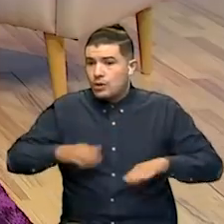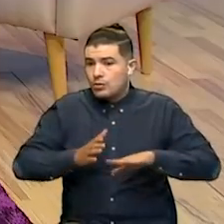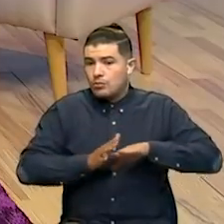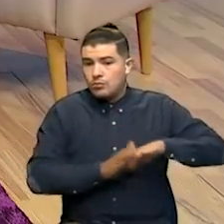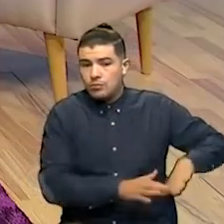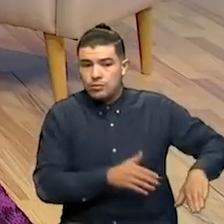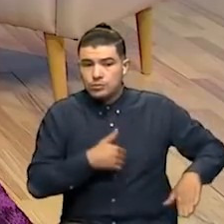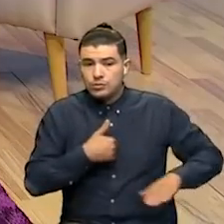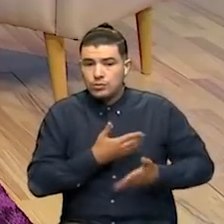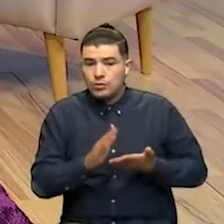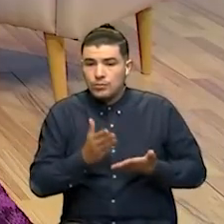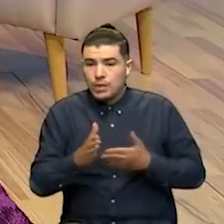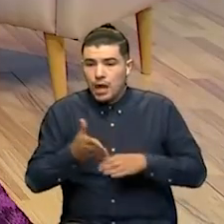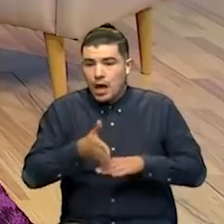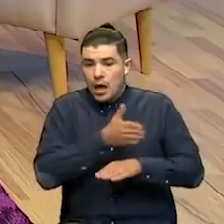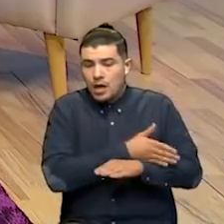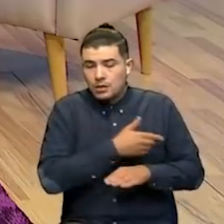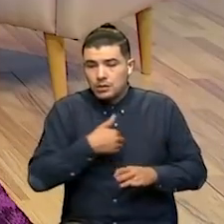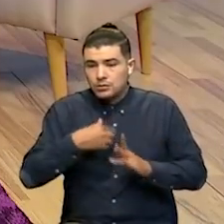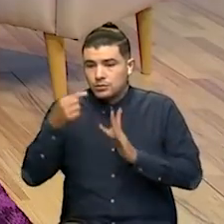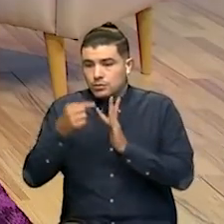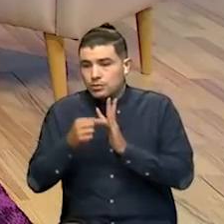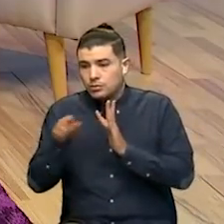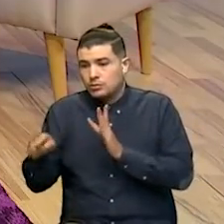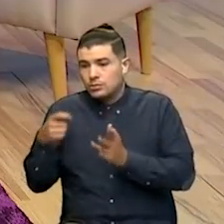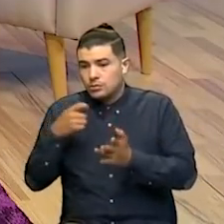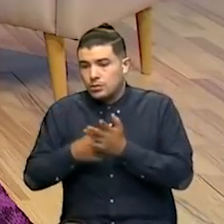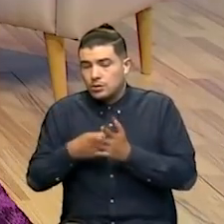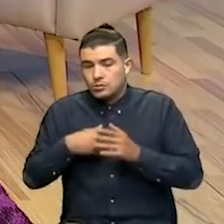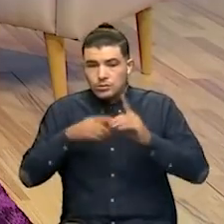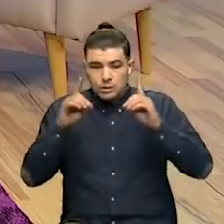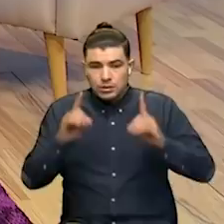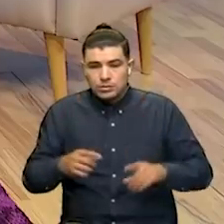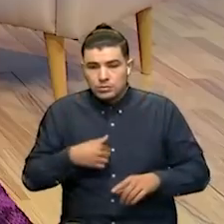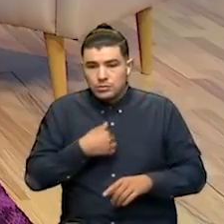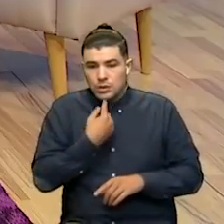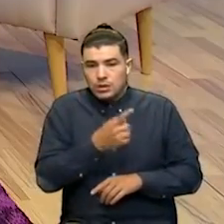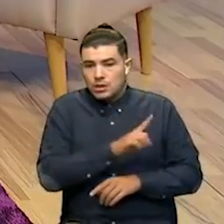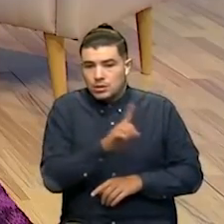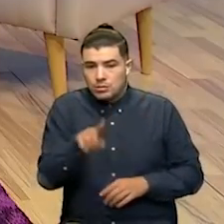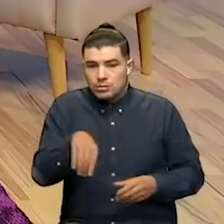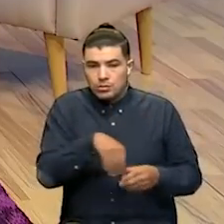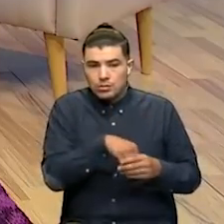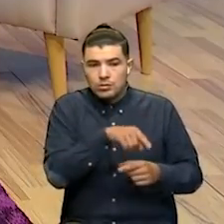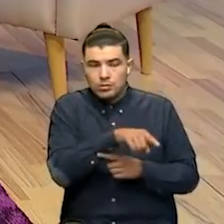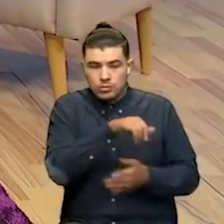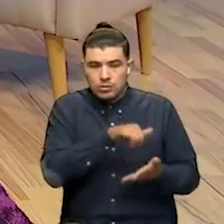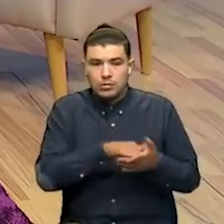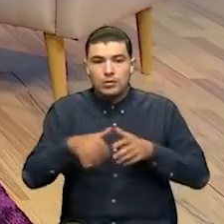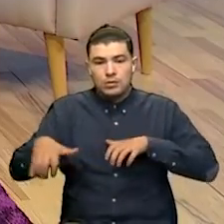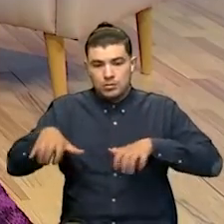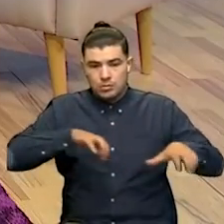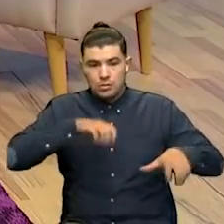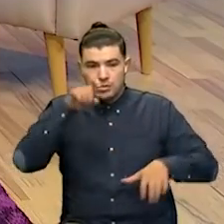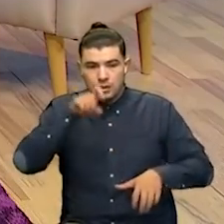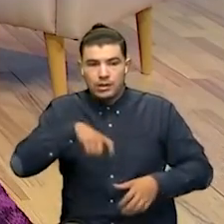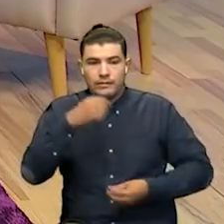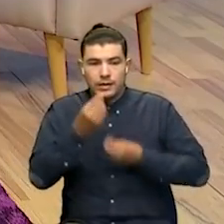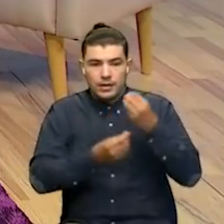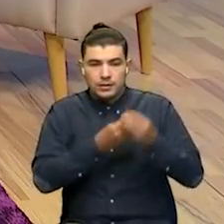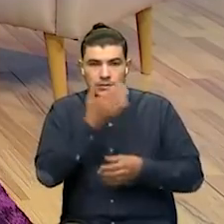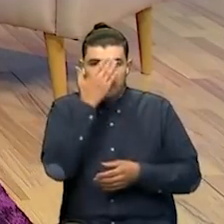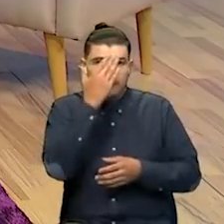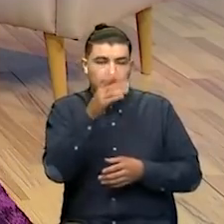por haberlos adquirido antes de conformar esa sociedad, decir que no entran. Eso también es un acto que se tiene que hacer